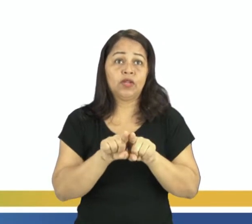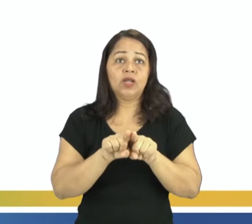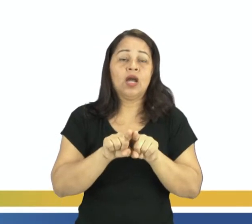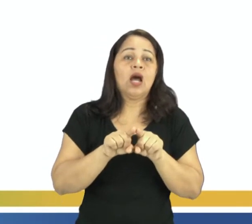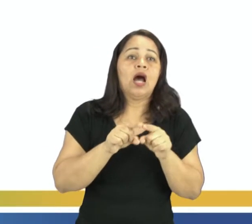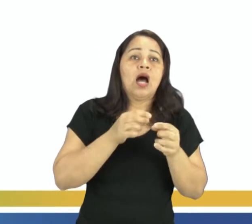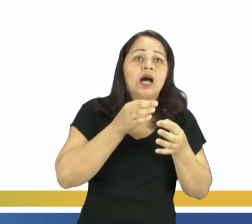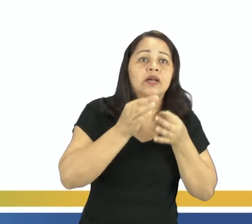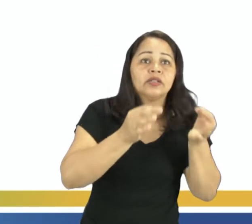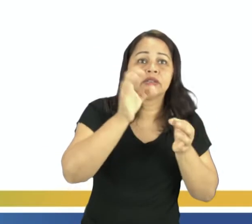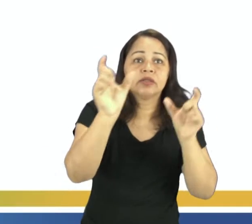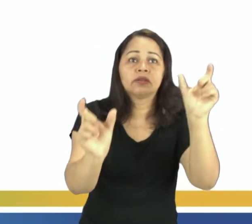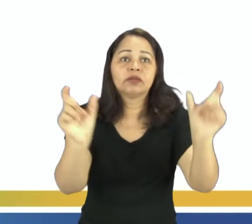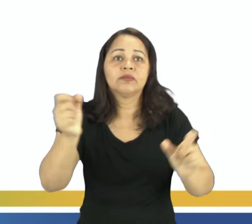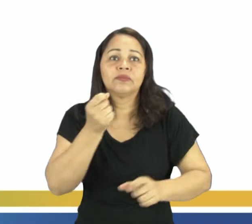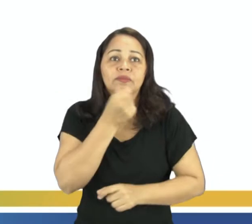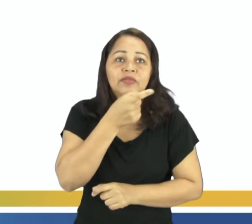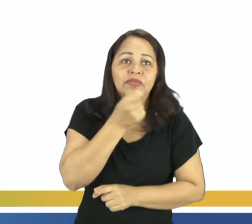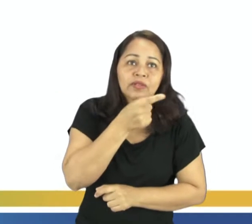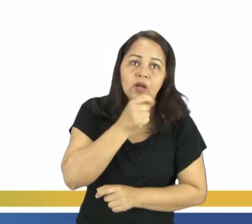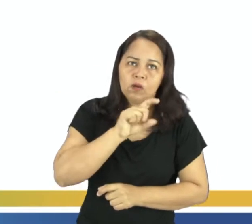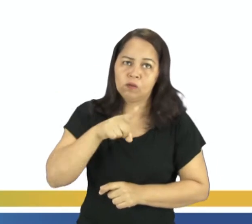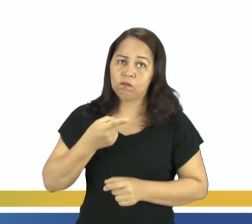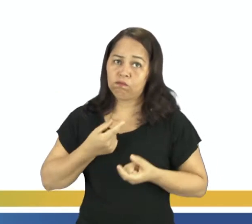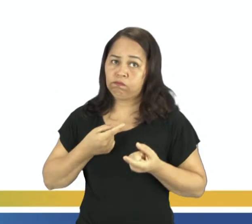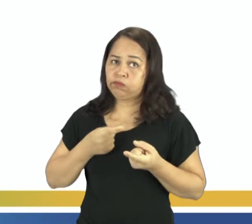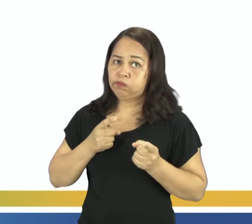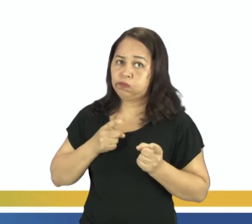crítico, irónico o sarcástico